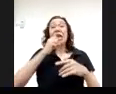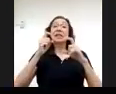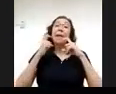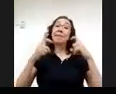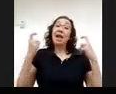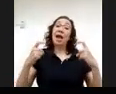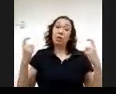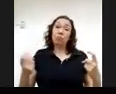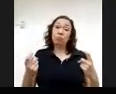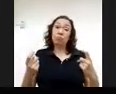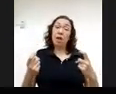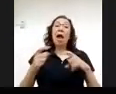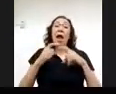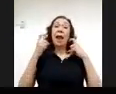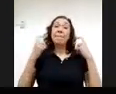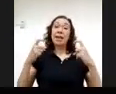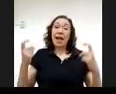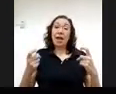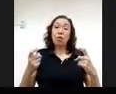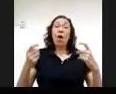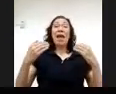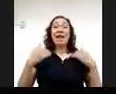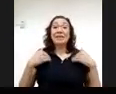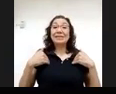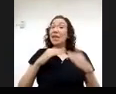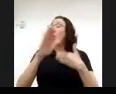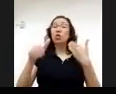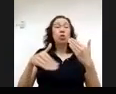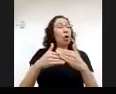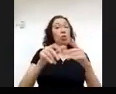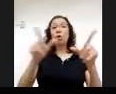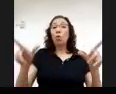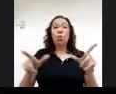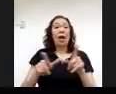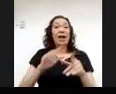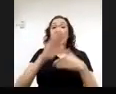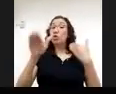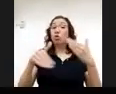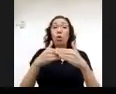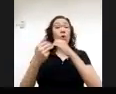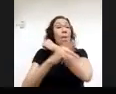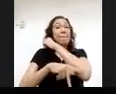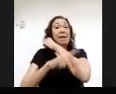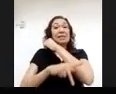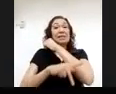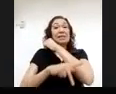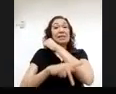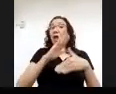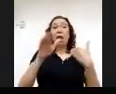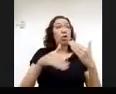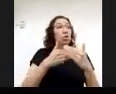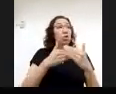pecado. El pecado existe en todas partes, en todos los países, a todos los